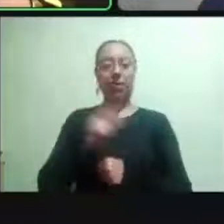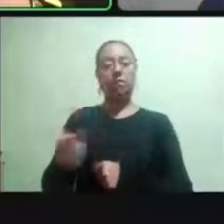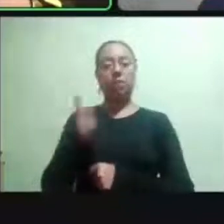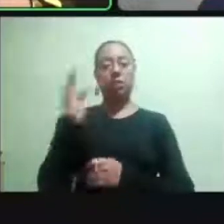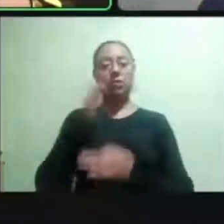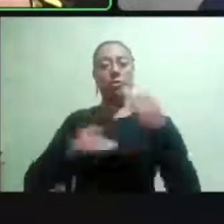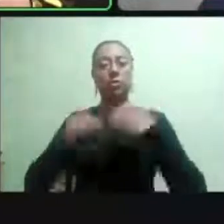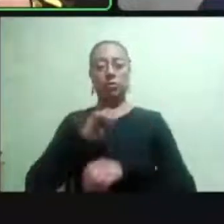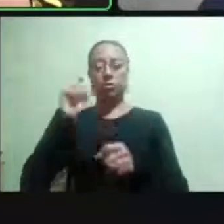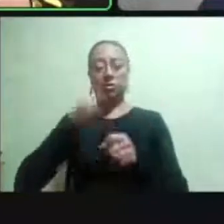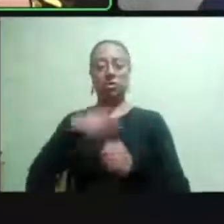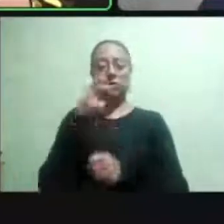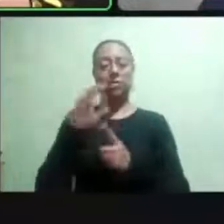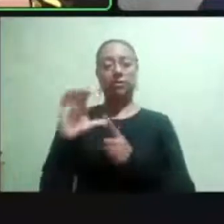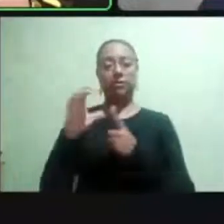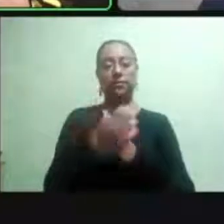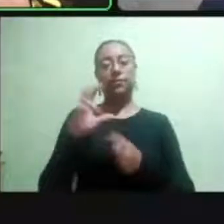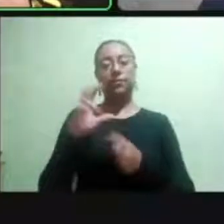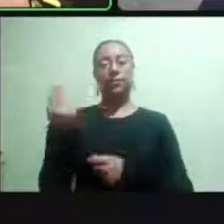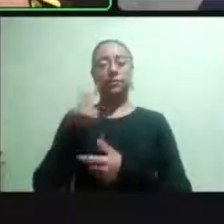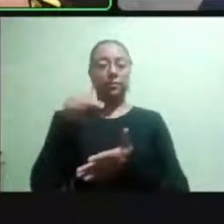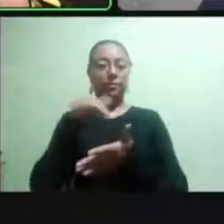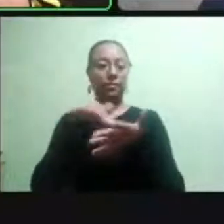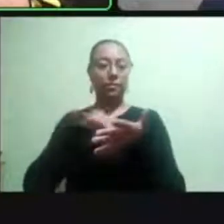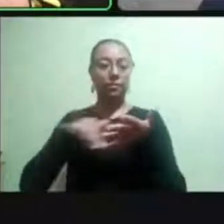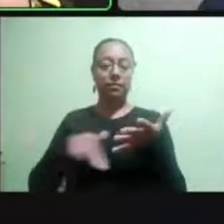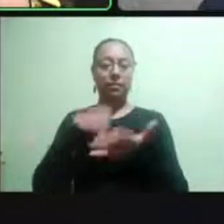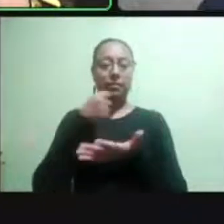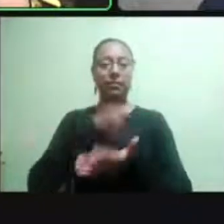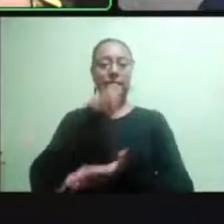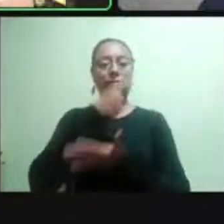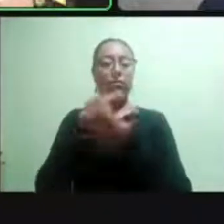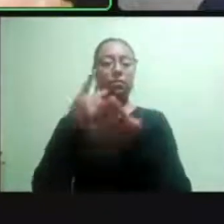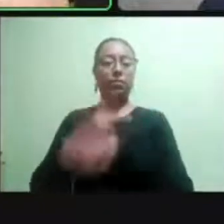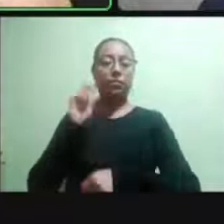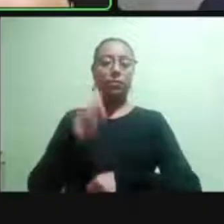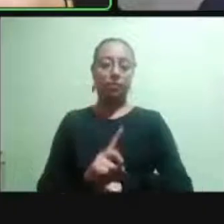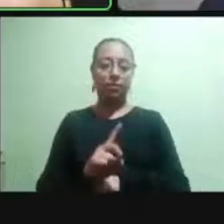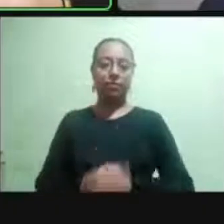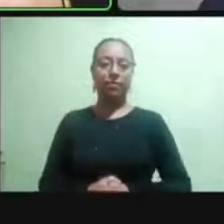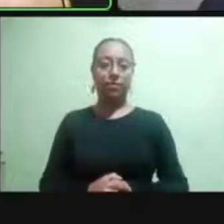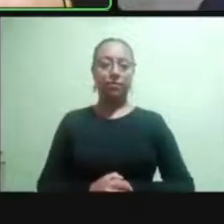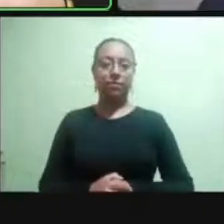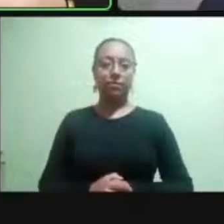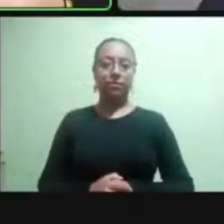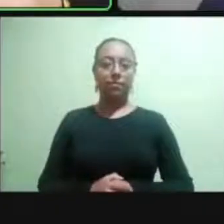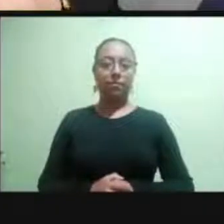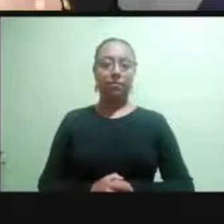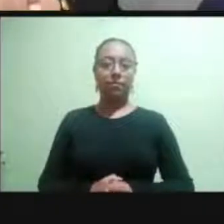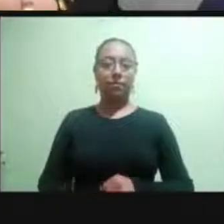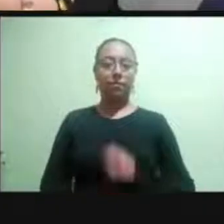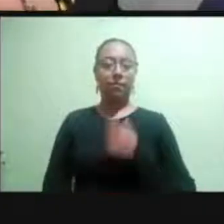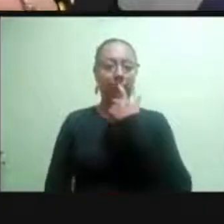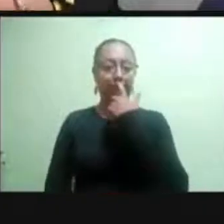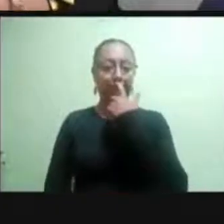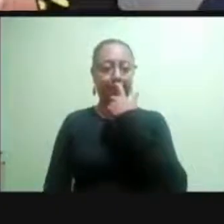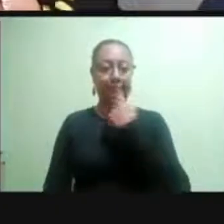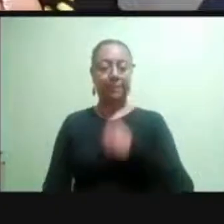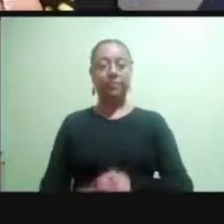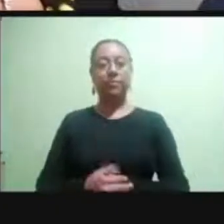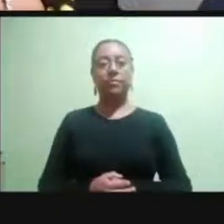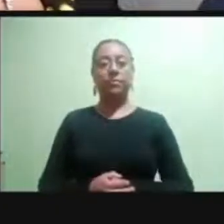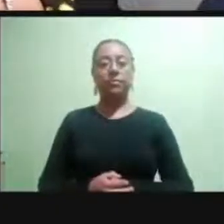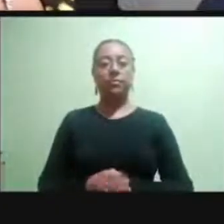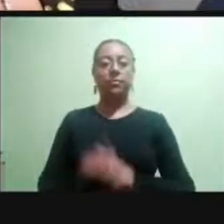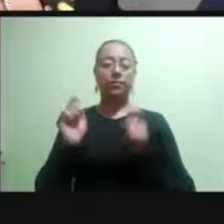la comisión de turismo del Congreso de la Ciudad de México aprobó el segundo informe de receso el segundo informe semestral y el informe anual correspondiente al primer año de